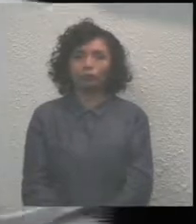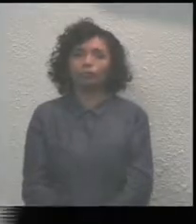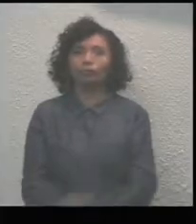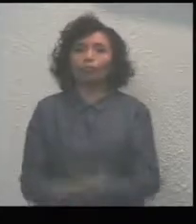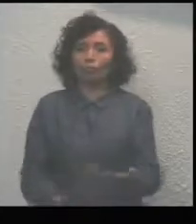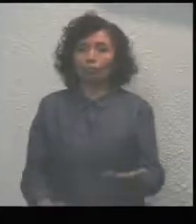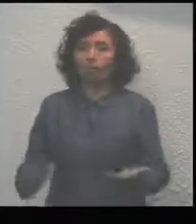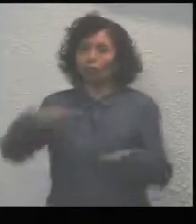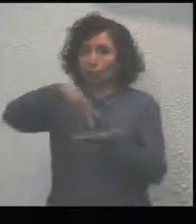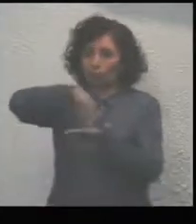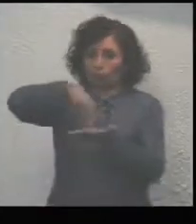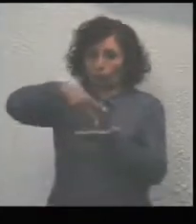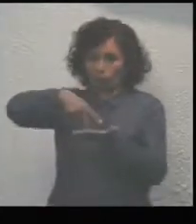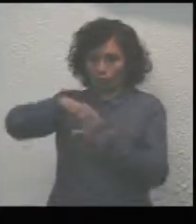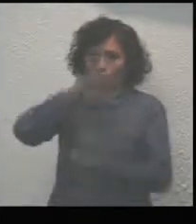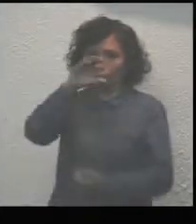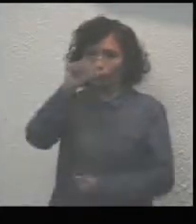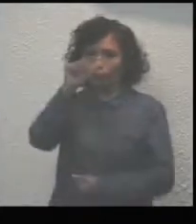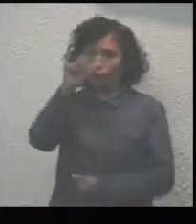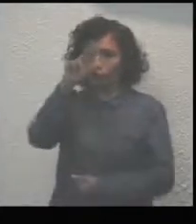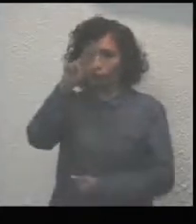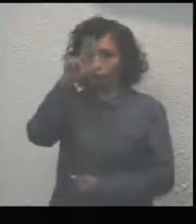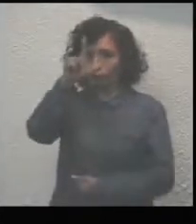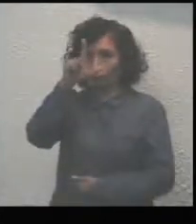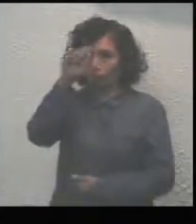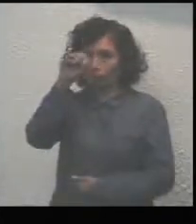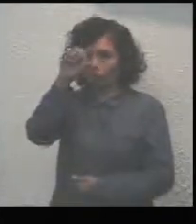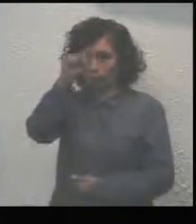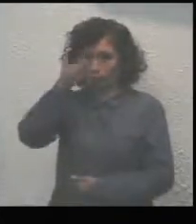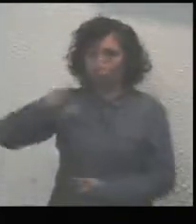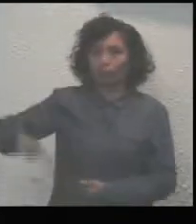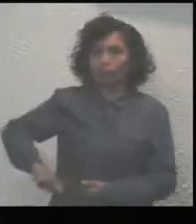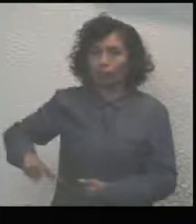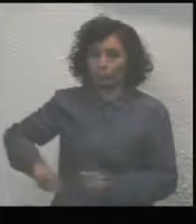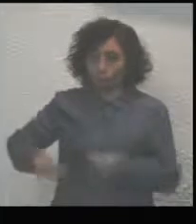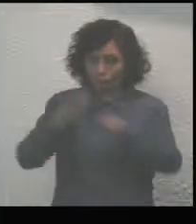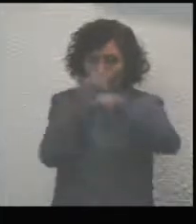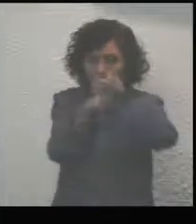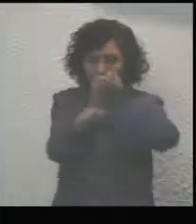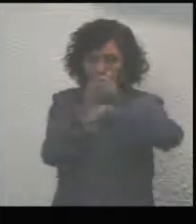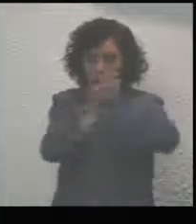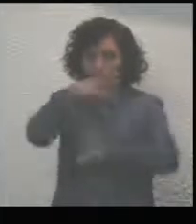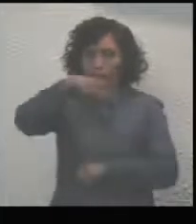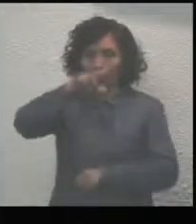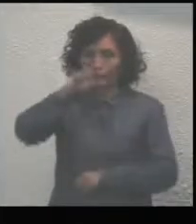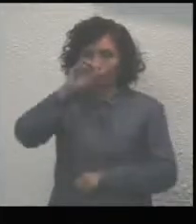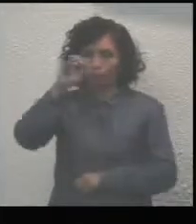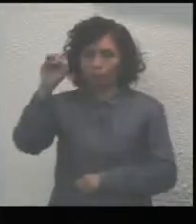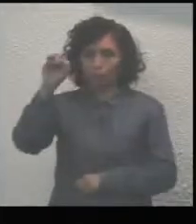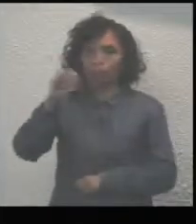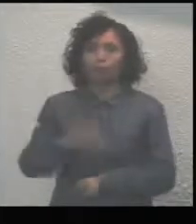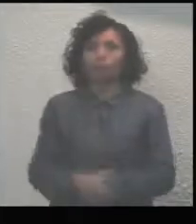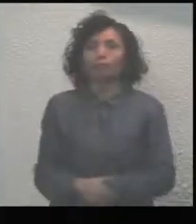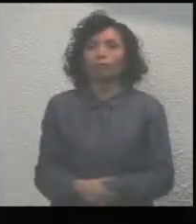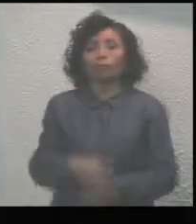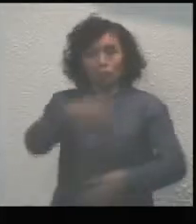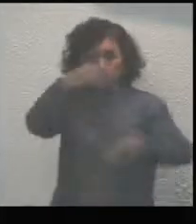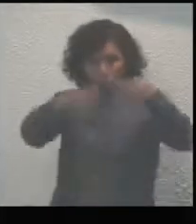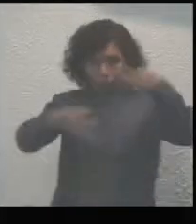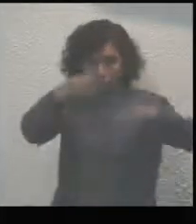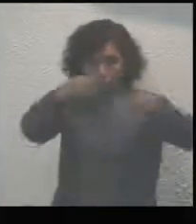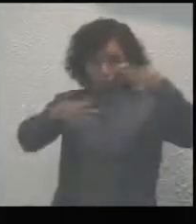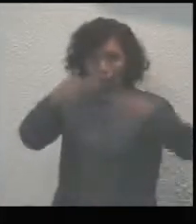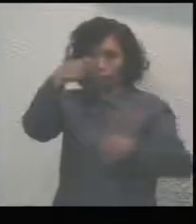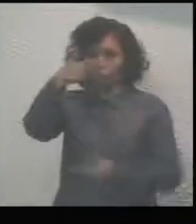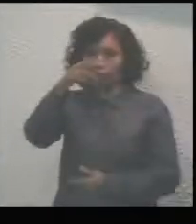Contador público, Carlos Joaquín González, gobernador constitucional del estado de Quintana Roo. Magistrado Hayden